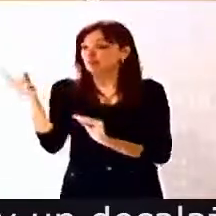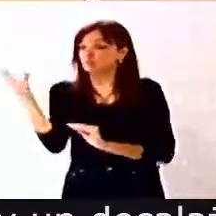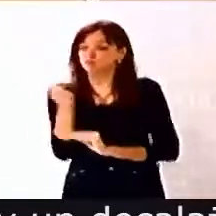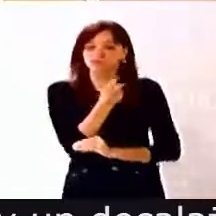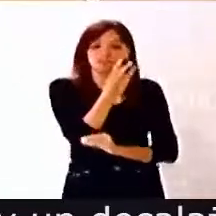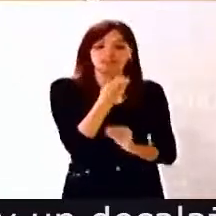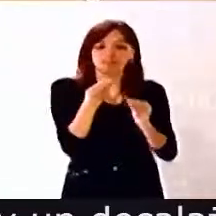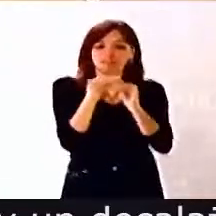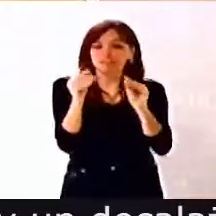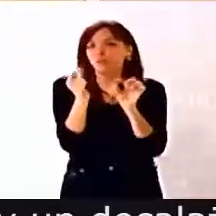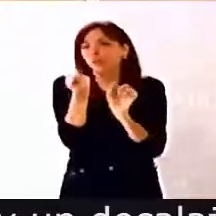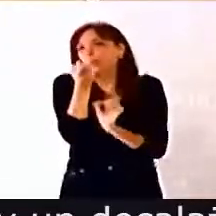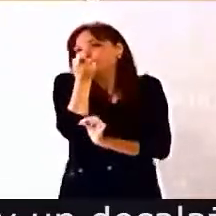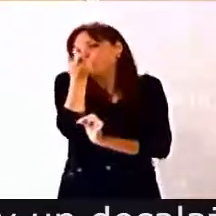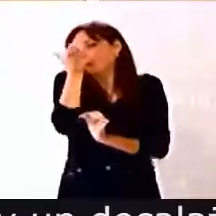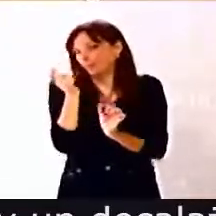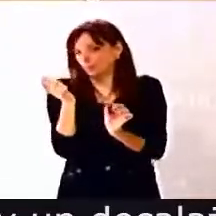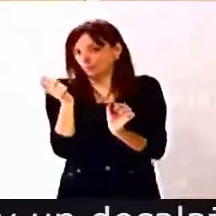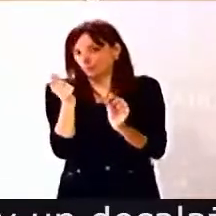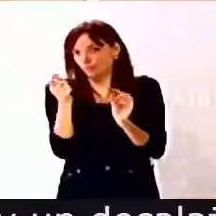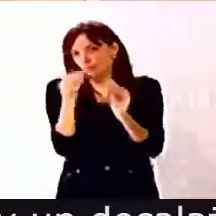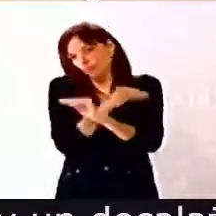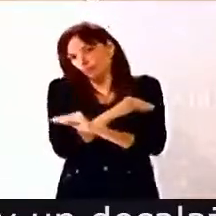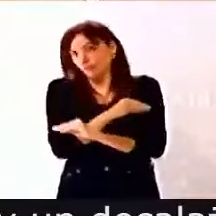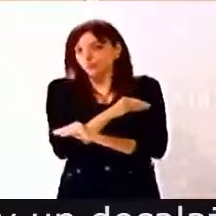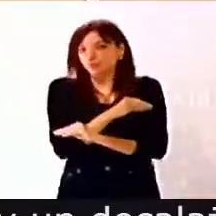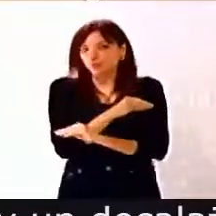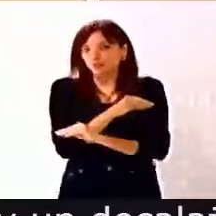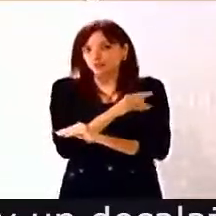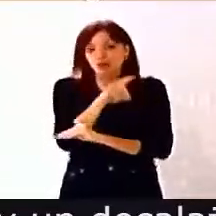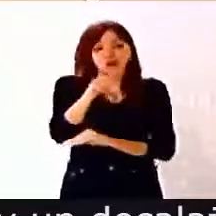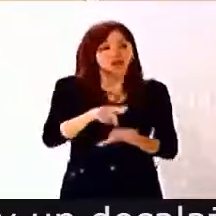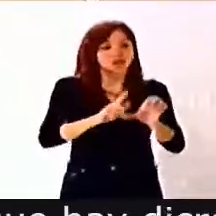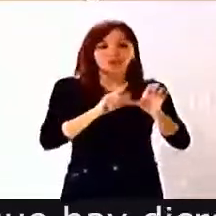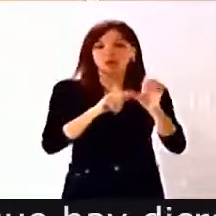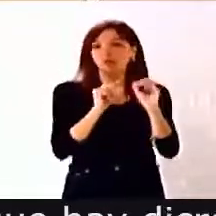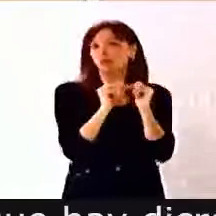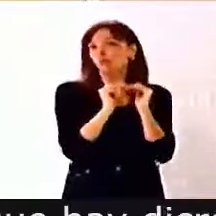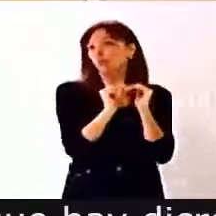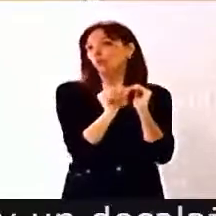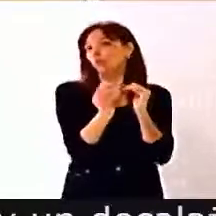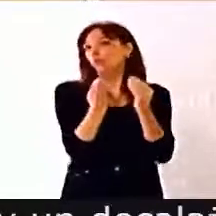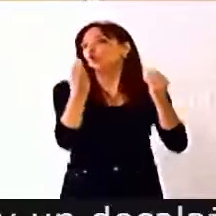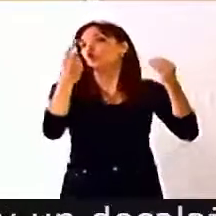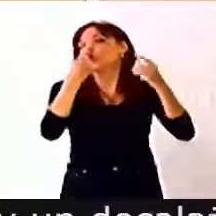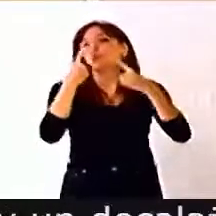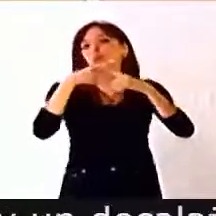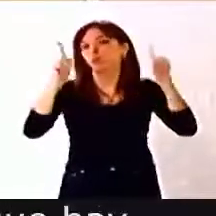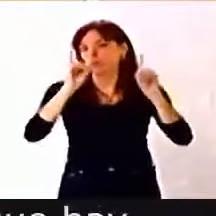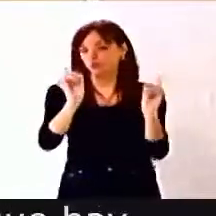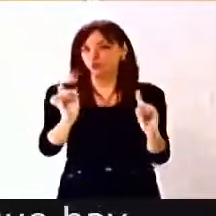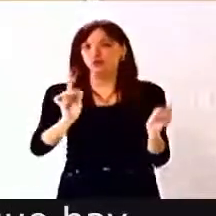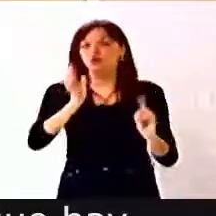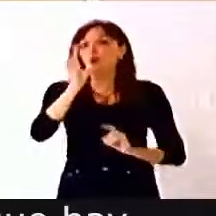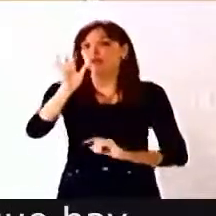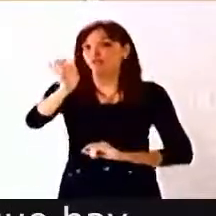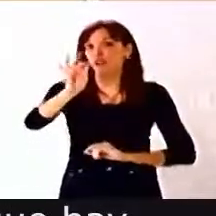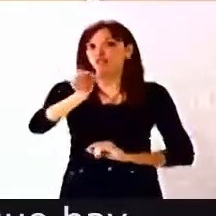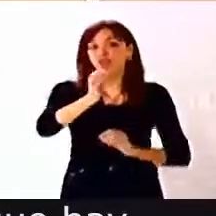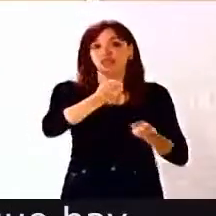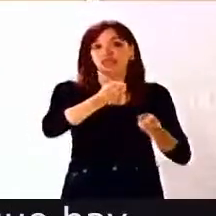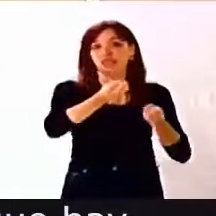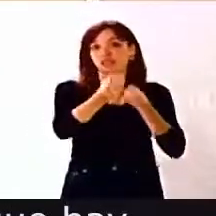una pequeña discrepancia. En Extremadura no mucha, porque la verdad es que la transmisión de los datos